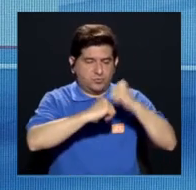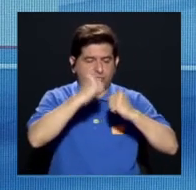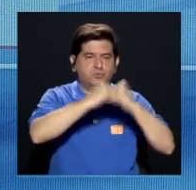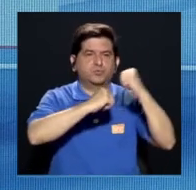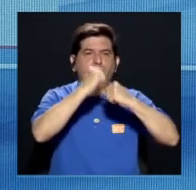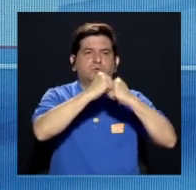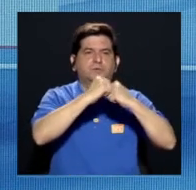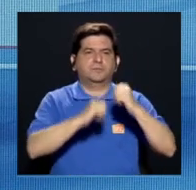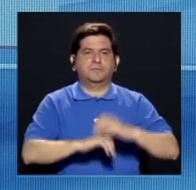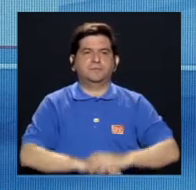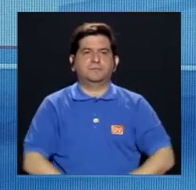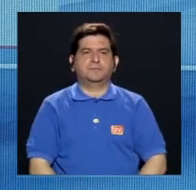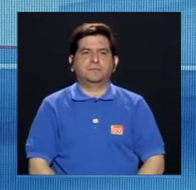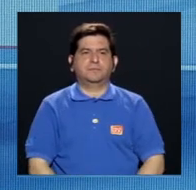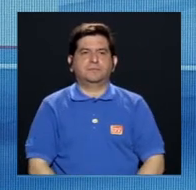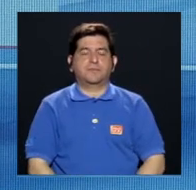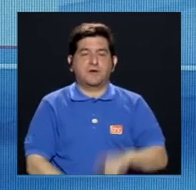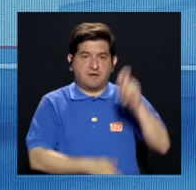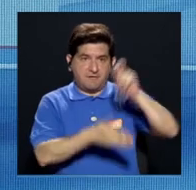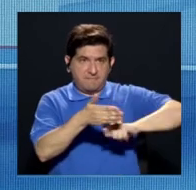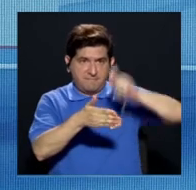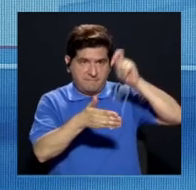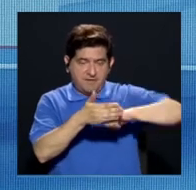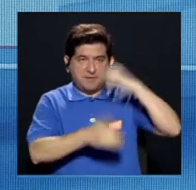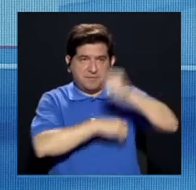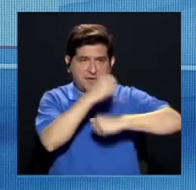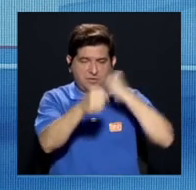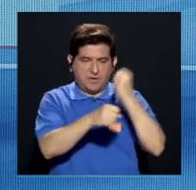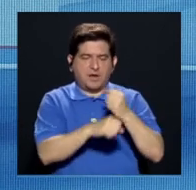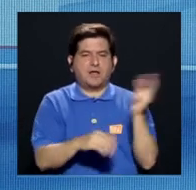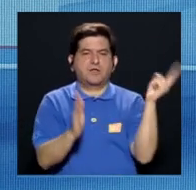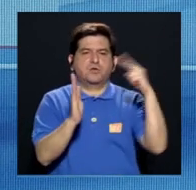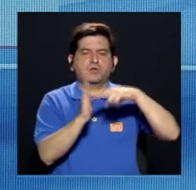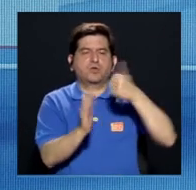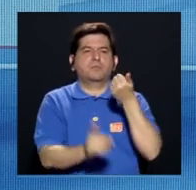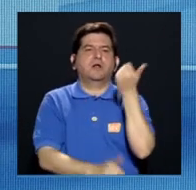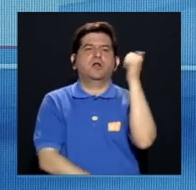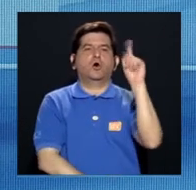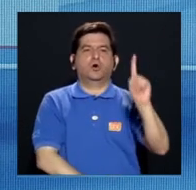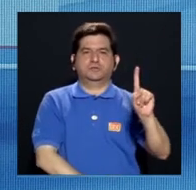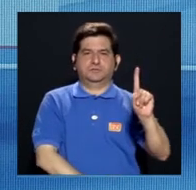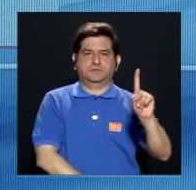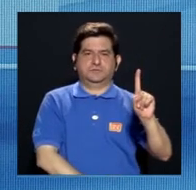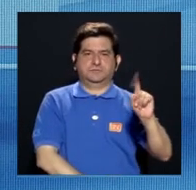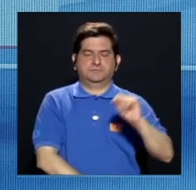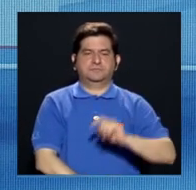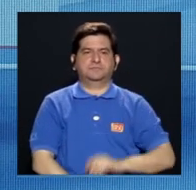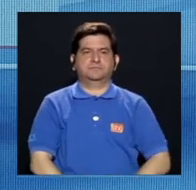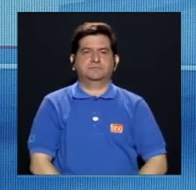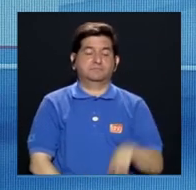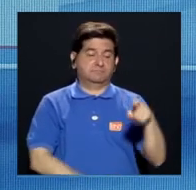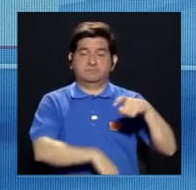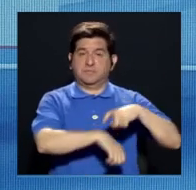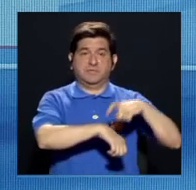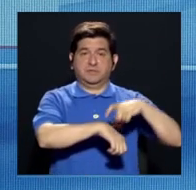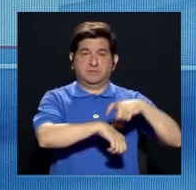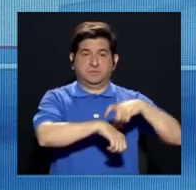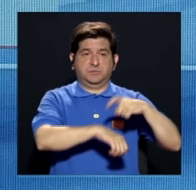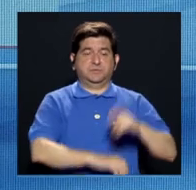infraestructura. Había sido firmado en el año 2011. En ese